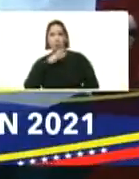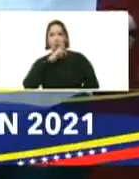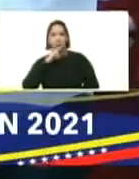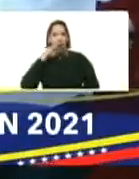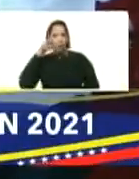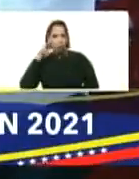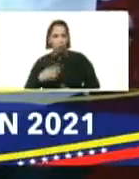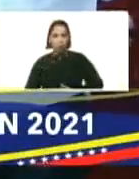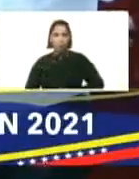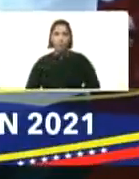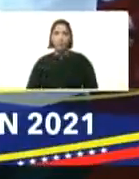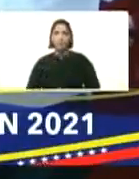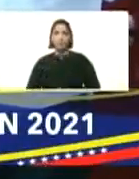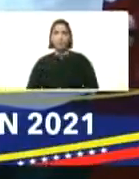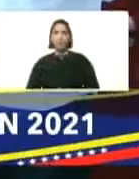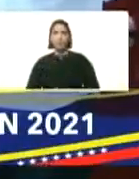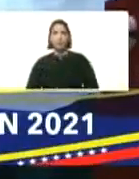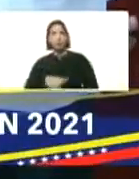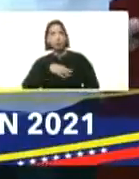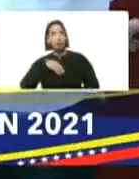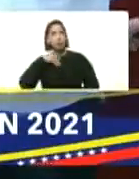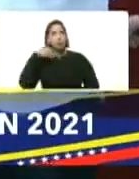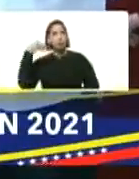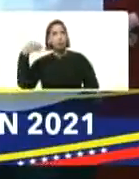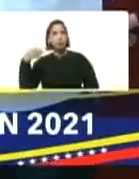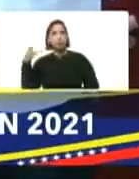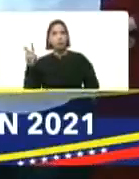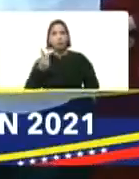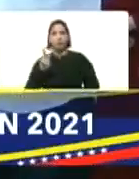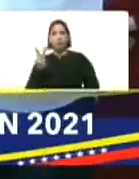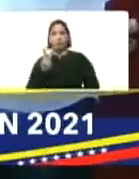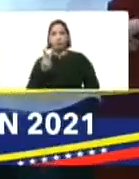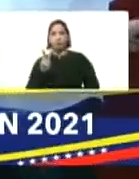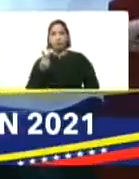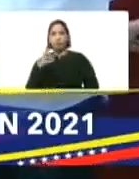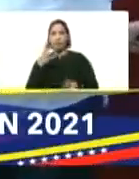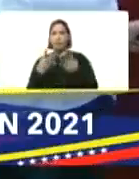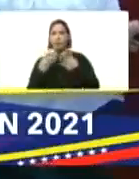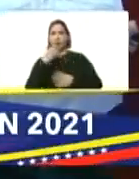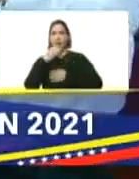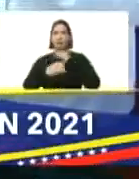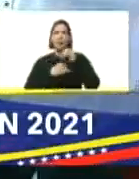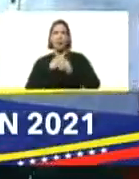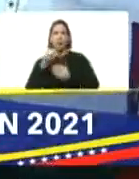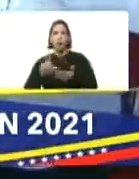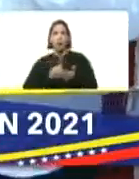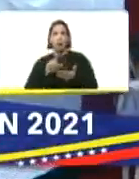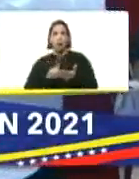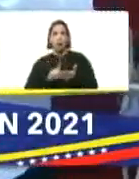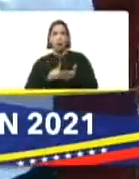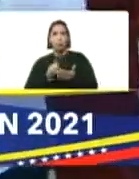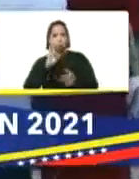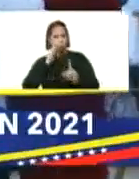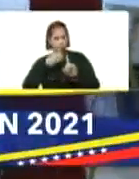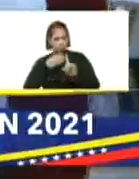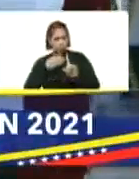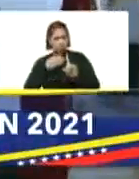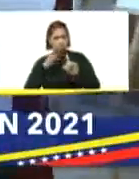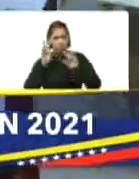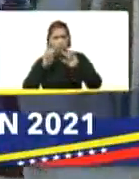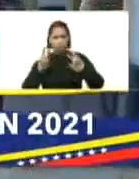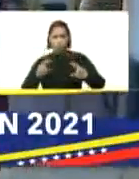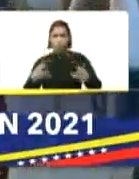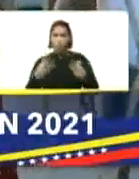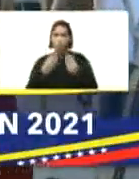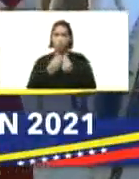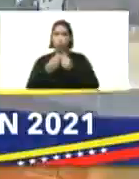para la espiritualidad venezolana, la Feria Internacional del Libro. Vayamos, pues, con el embajador